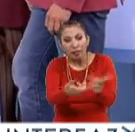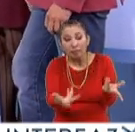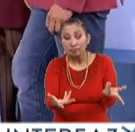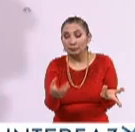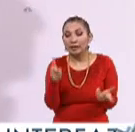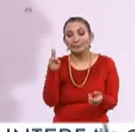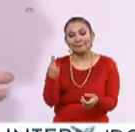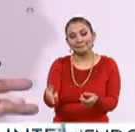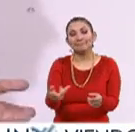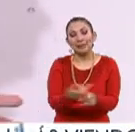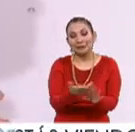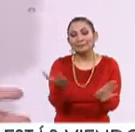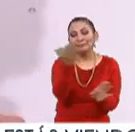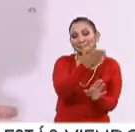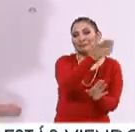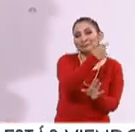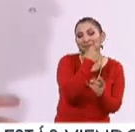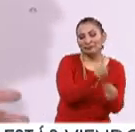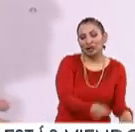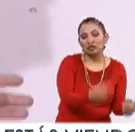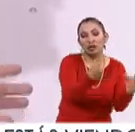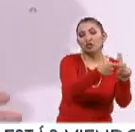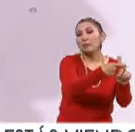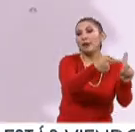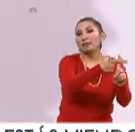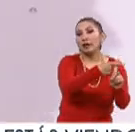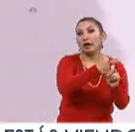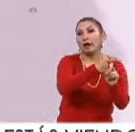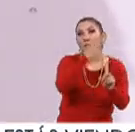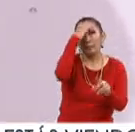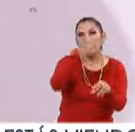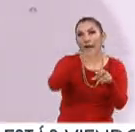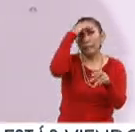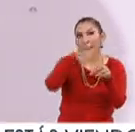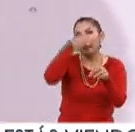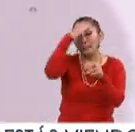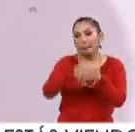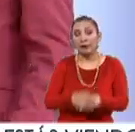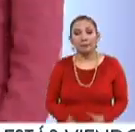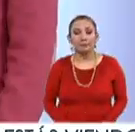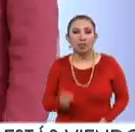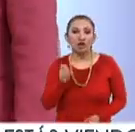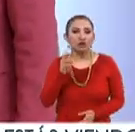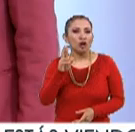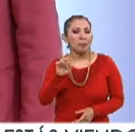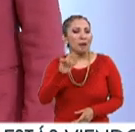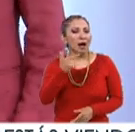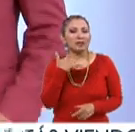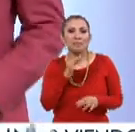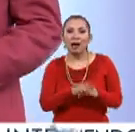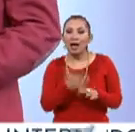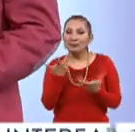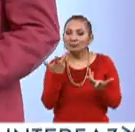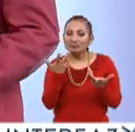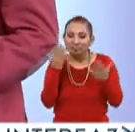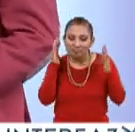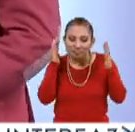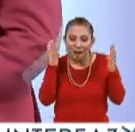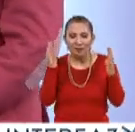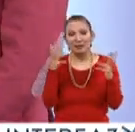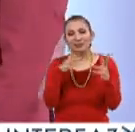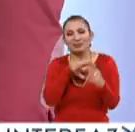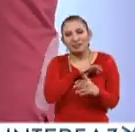me di cuenta que lo que pasó seguramente en su niñez lo enseñaron a sumar con tablas de memoria. Claro. Pues, doctor Magaña, nos quedamos con esta increíble